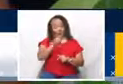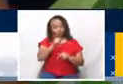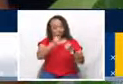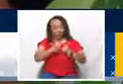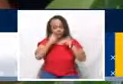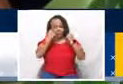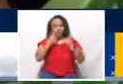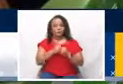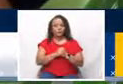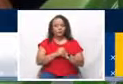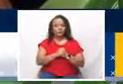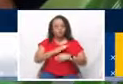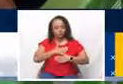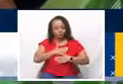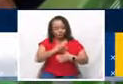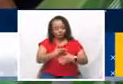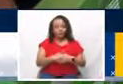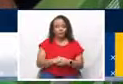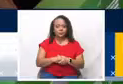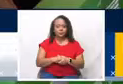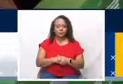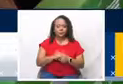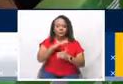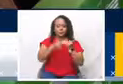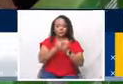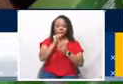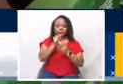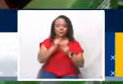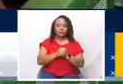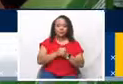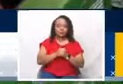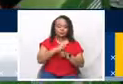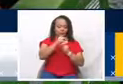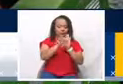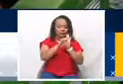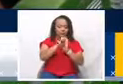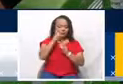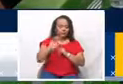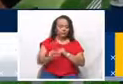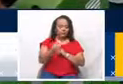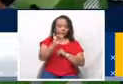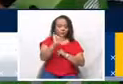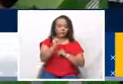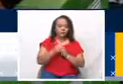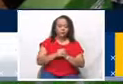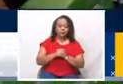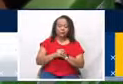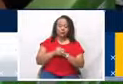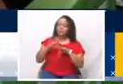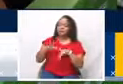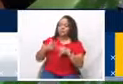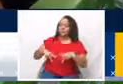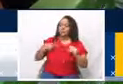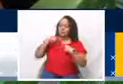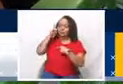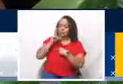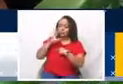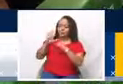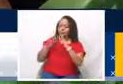valiente, entregado, de todo un poco. Y ejemplo para los jóvenes también. ¿Cómo se vivió en Limón, en su